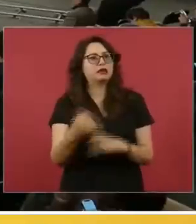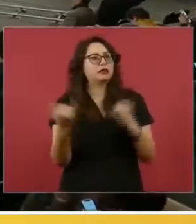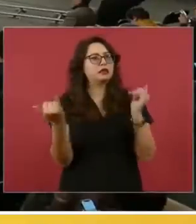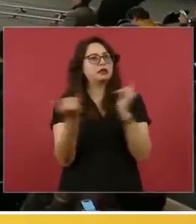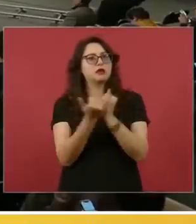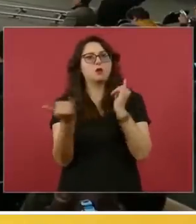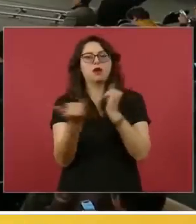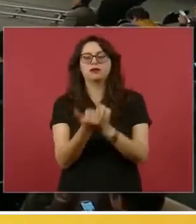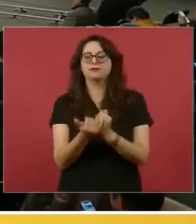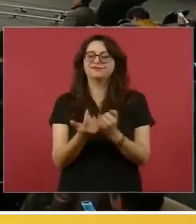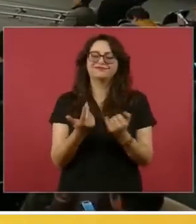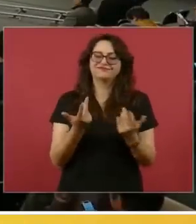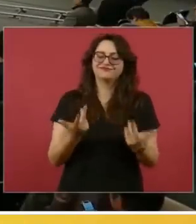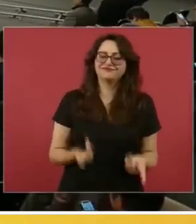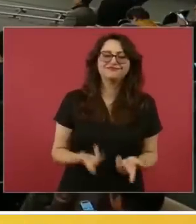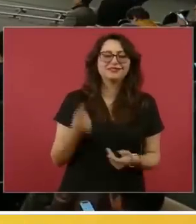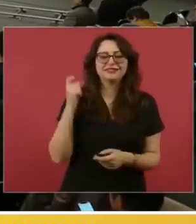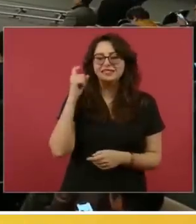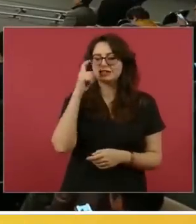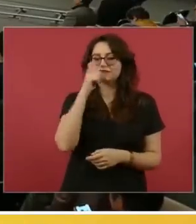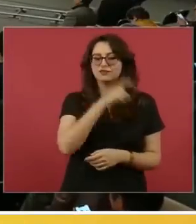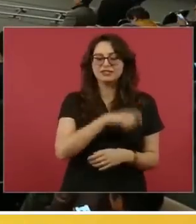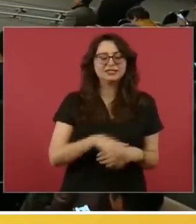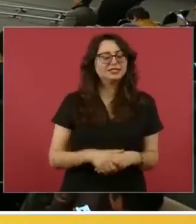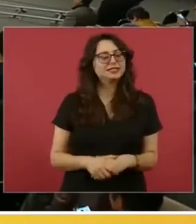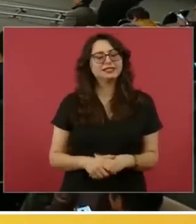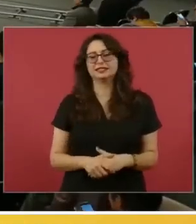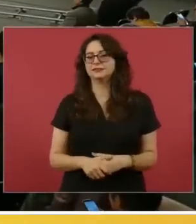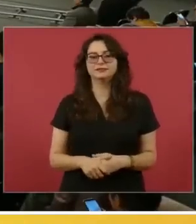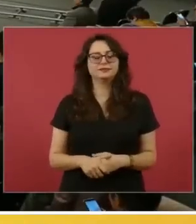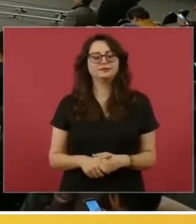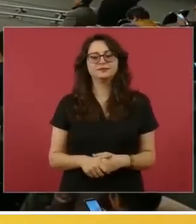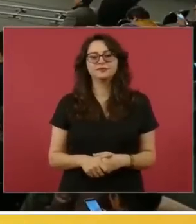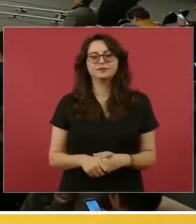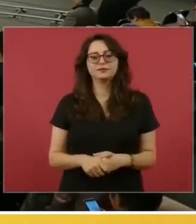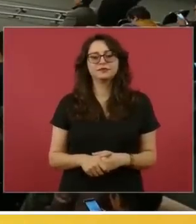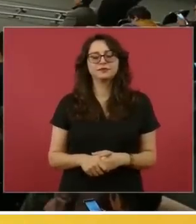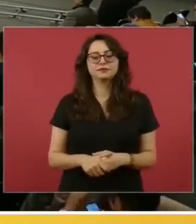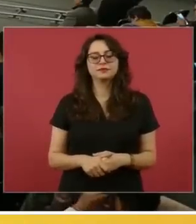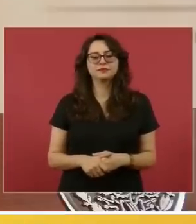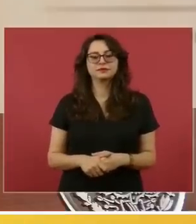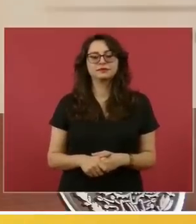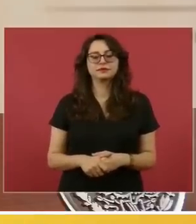ciertos asuntos como es el caso de